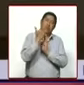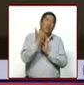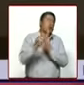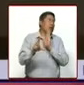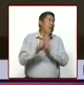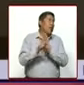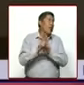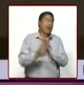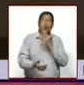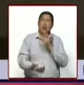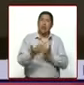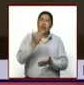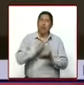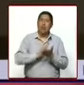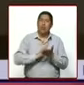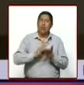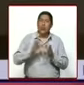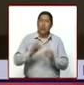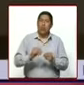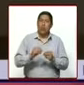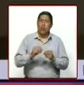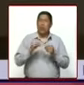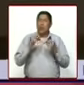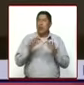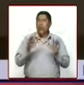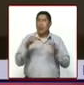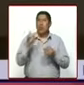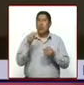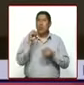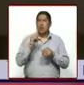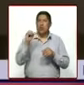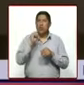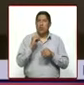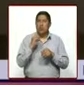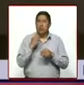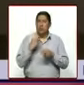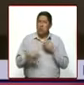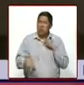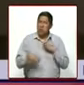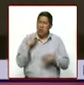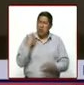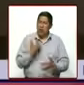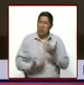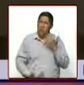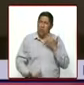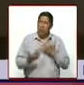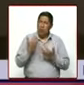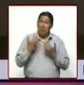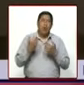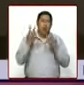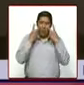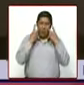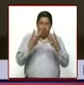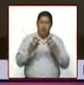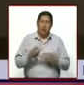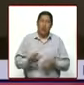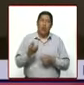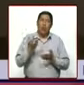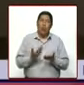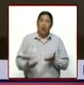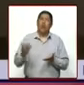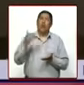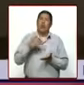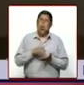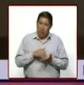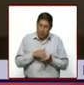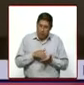leyes incendiarias. Al encontrarnos con un país 10% consumido por el fuego, en ese sentido hemos visto una vez más